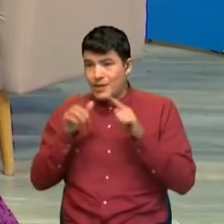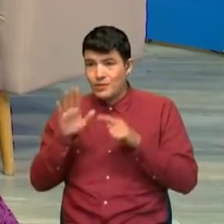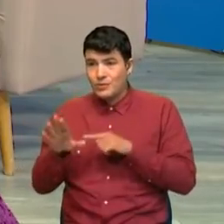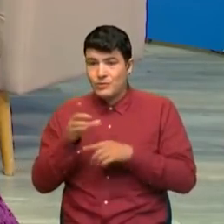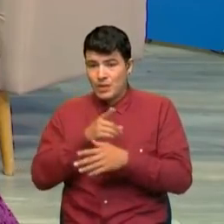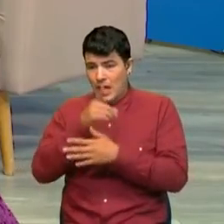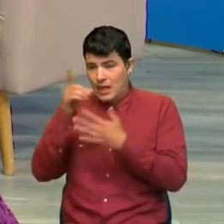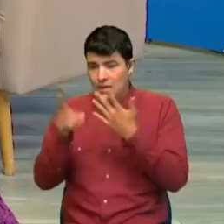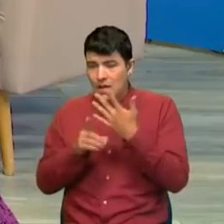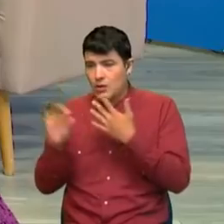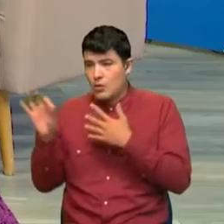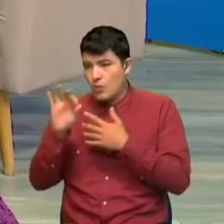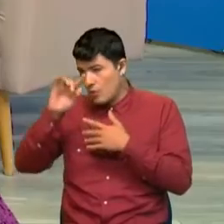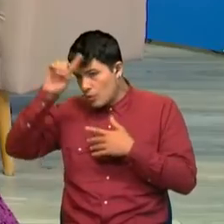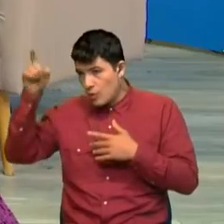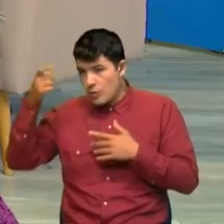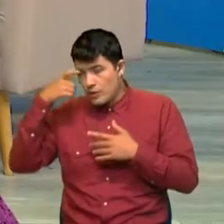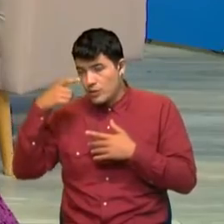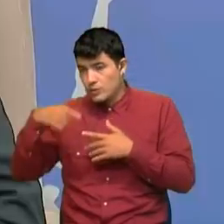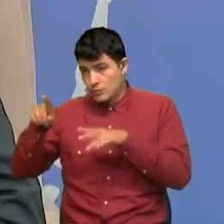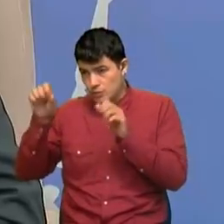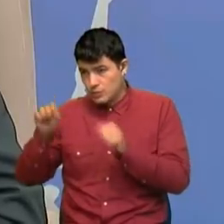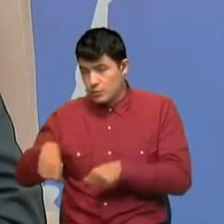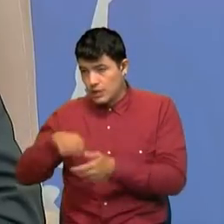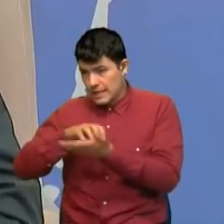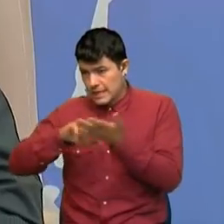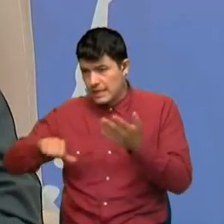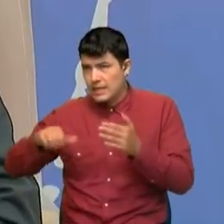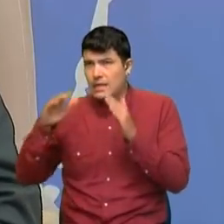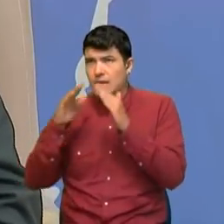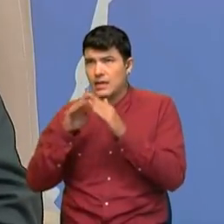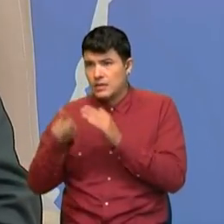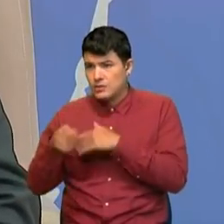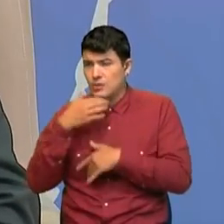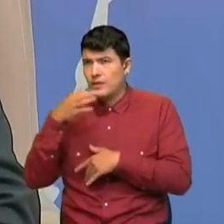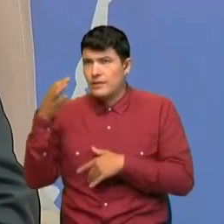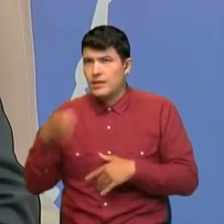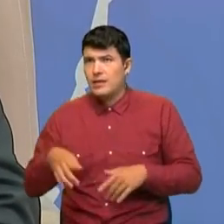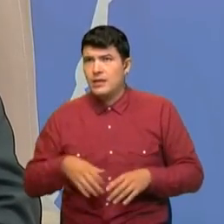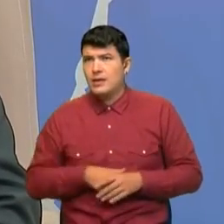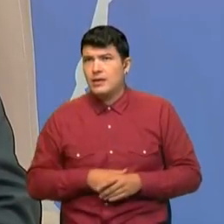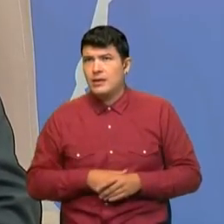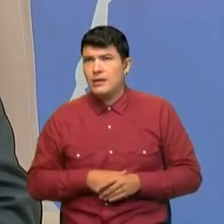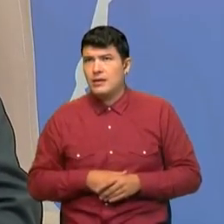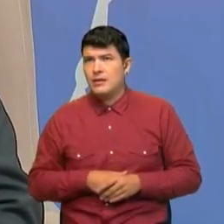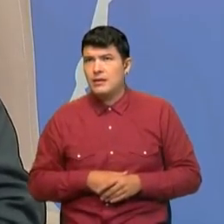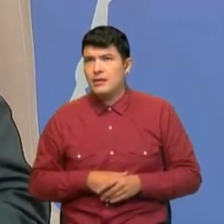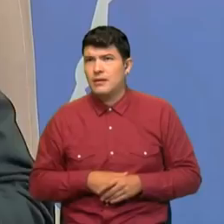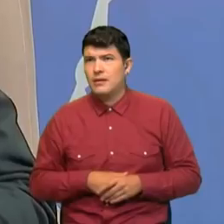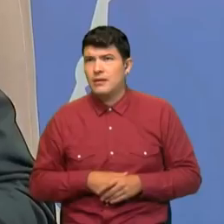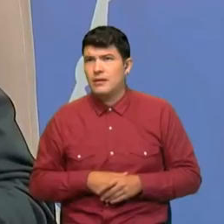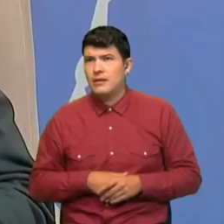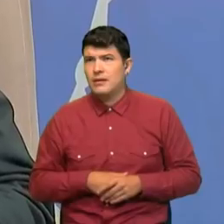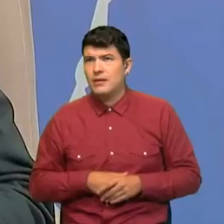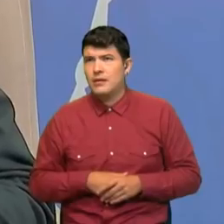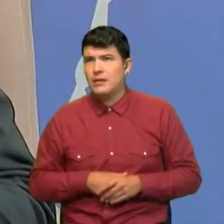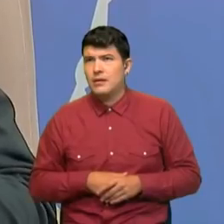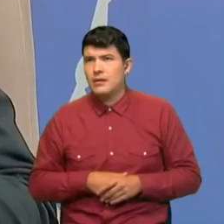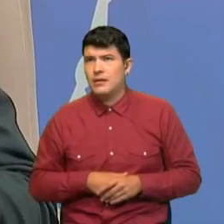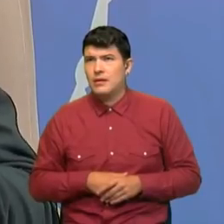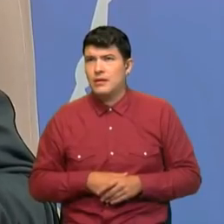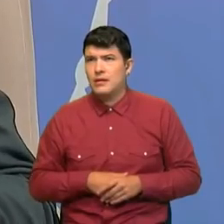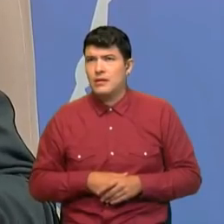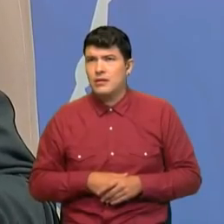DIAN, digamos, o que el gobierno les puede quitar la casa. ¿Qué hay de cierto en esto? Bueno, pues se pueden presentar